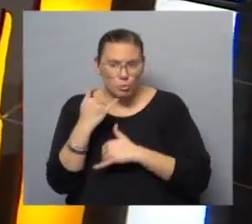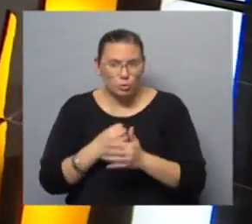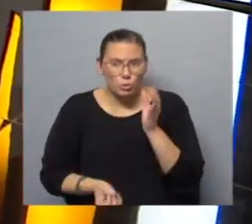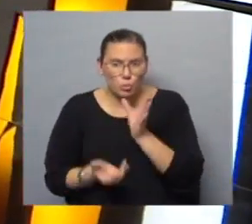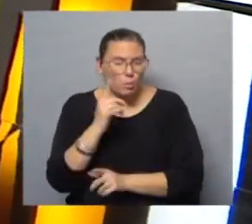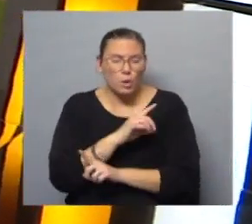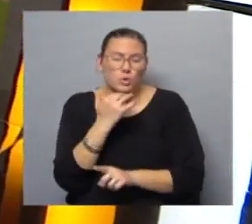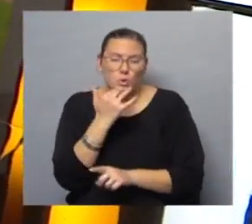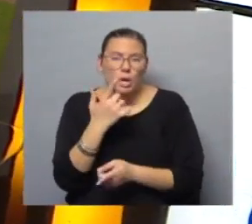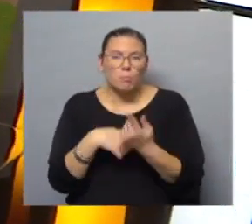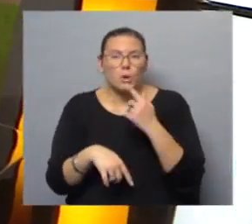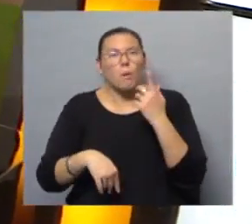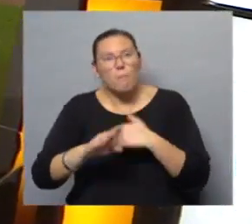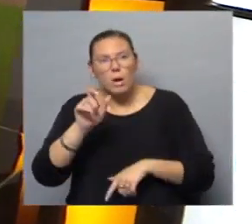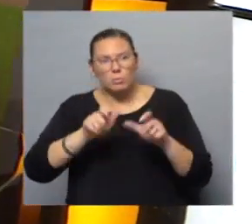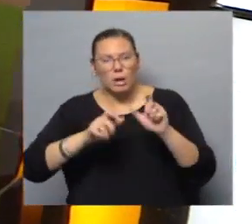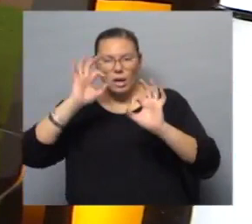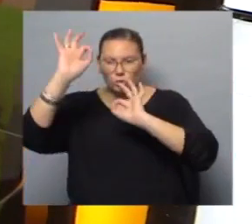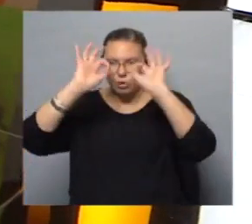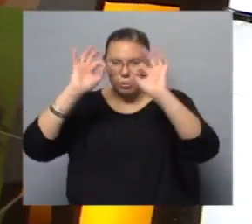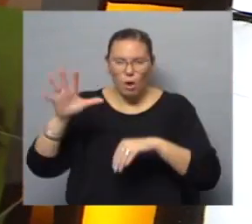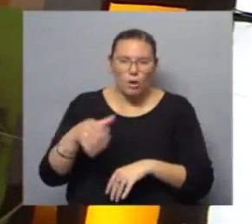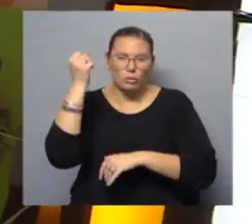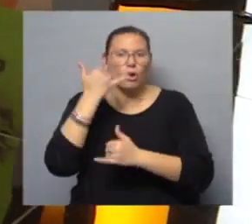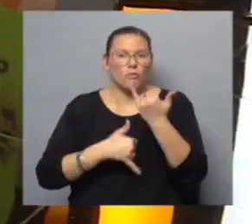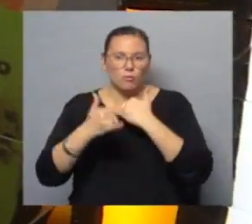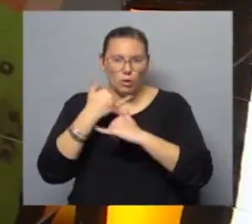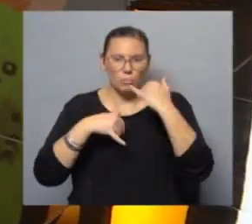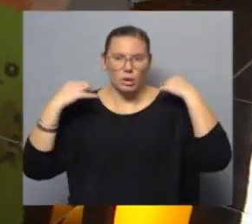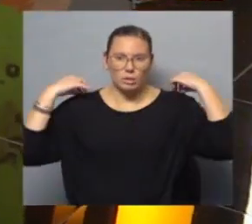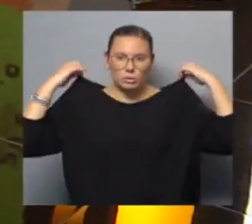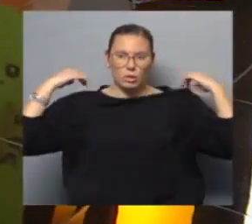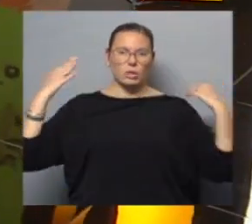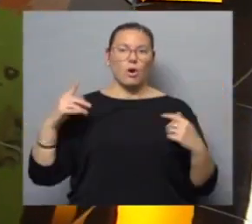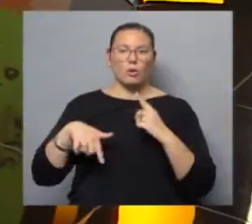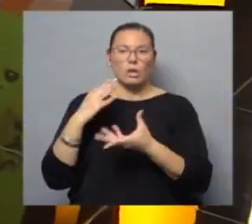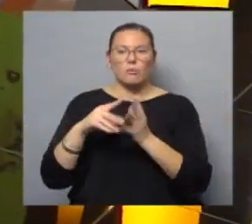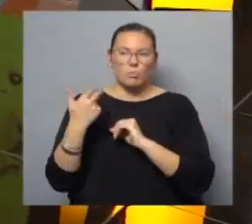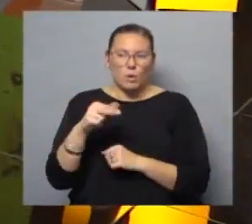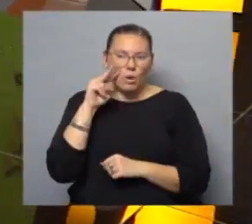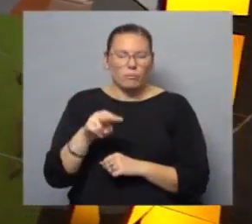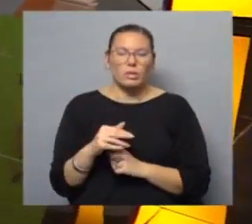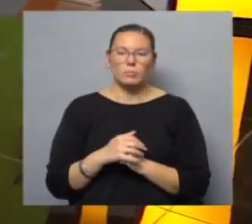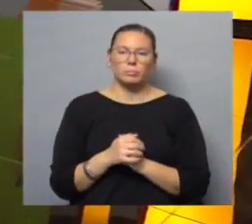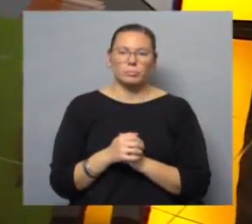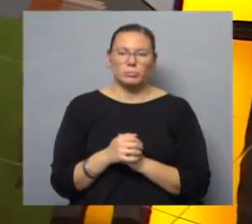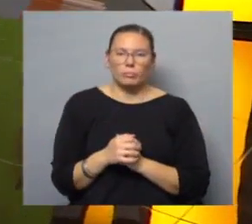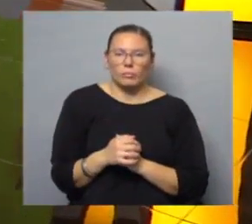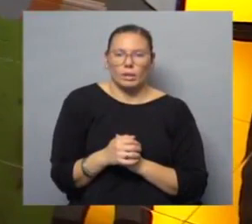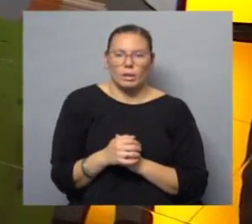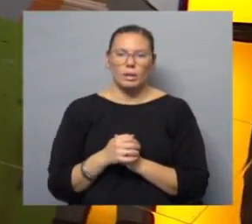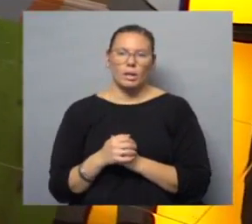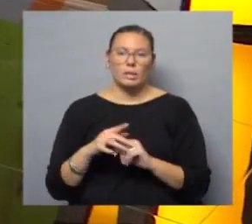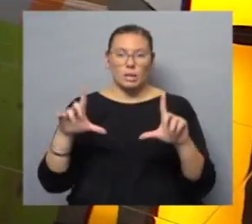pero sé que más de un astrónomo encontró en ella información que no era detectable de otra manera. Bueno, en esa imagen que se ve ahí